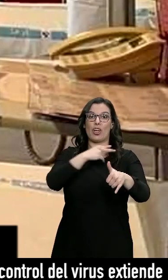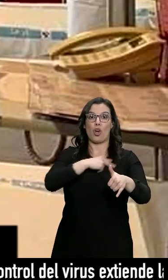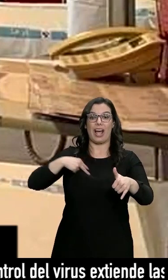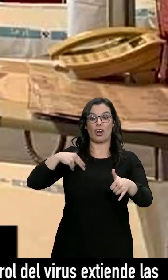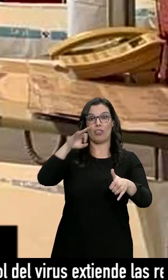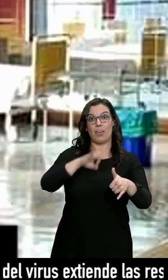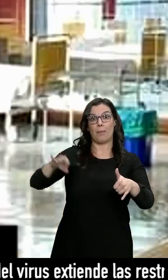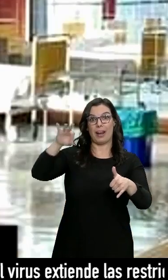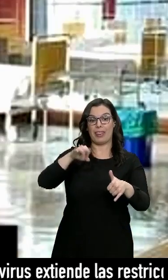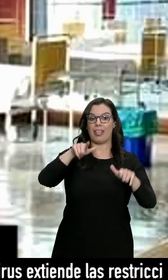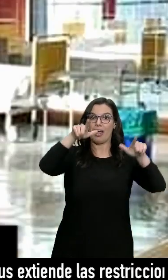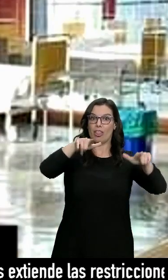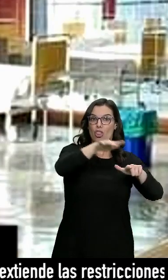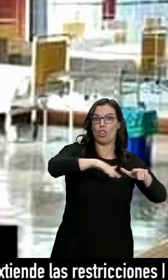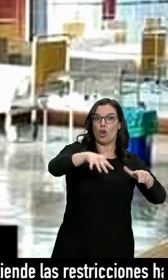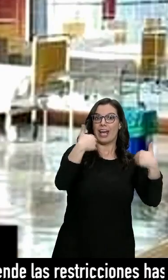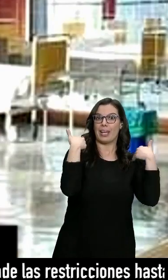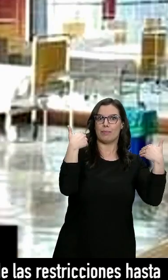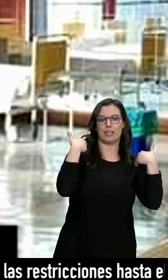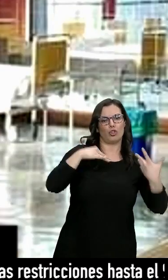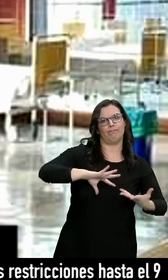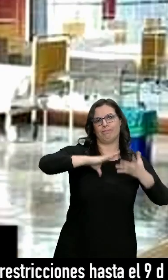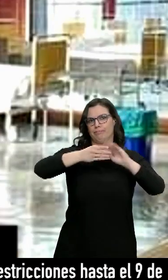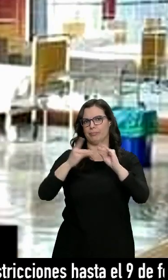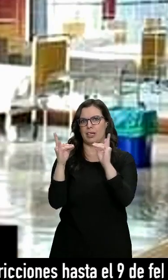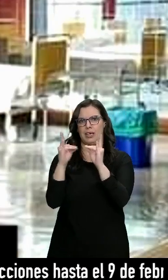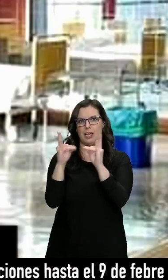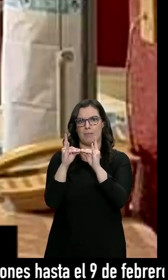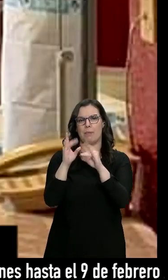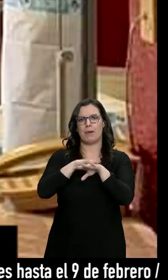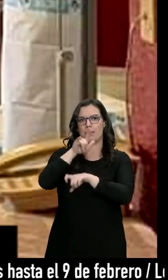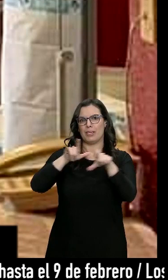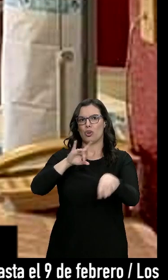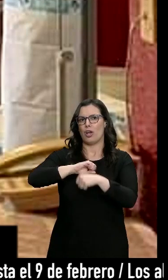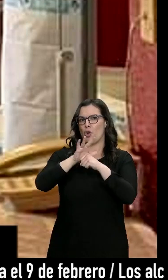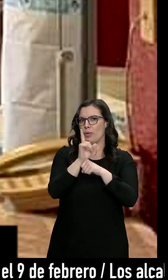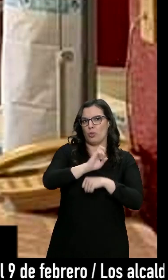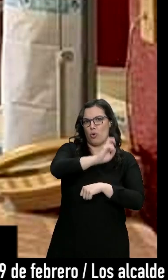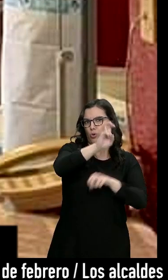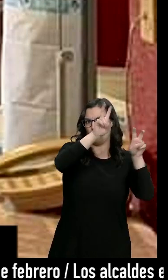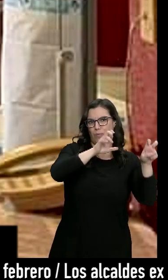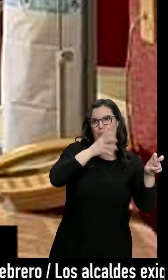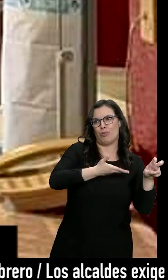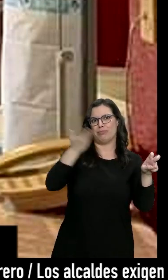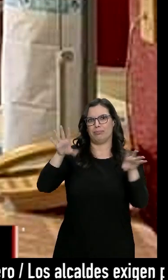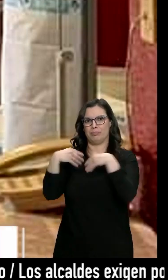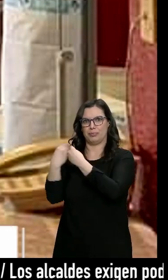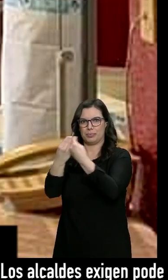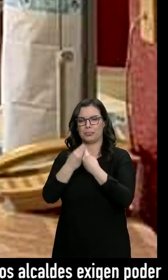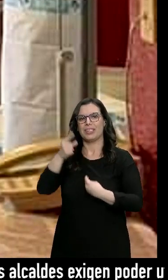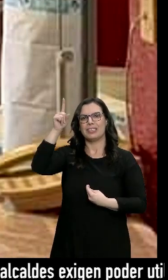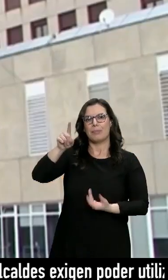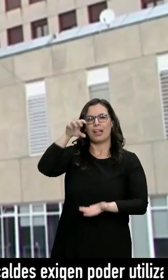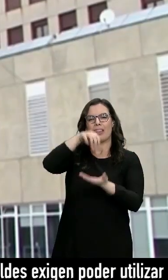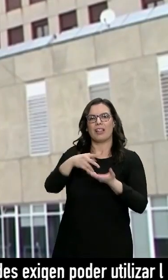sala de camas para enfermos no COVID. También se están habilitando camas para pacientes infectados en el Centro Asistencial San Juan de Dios.